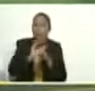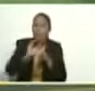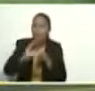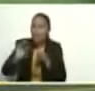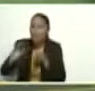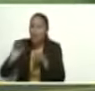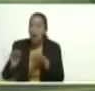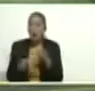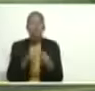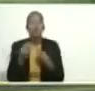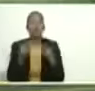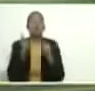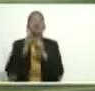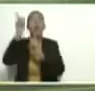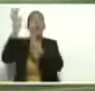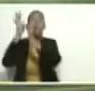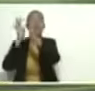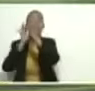Cristo multiplicó